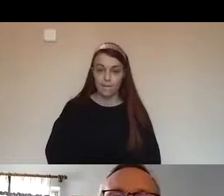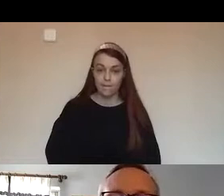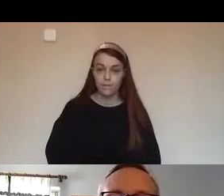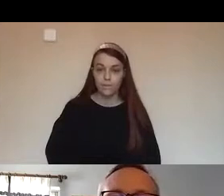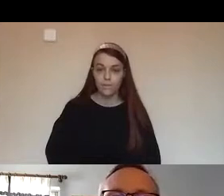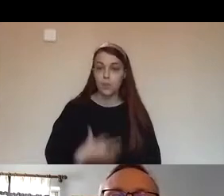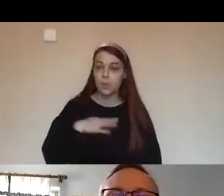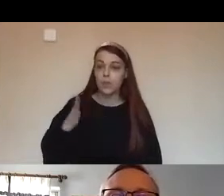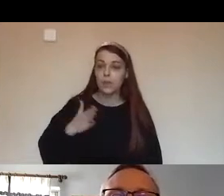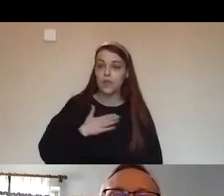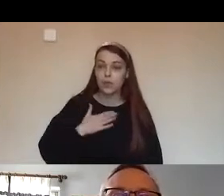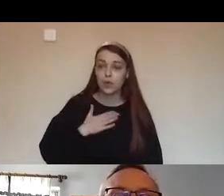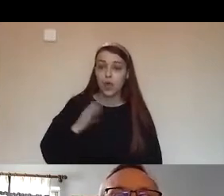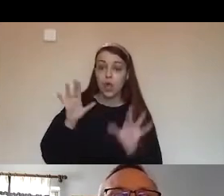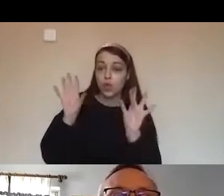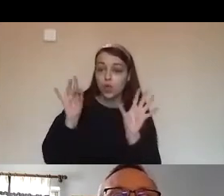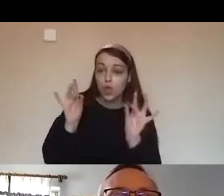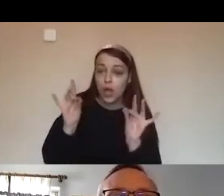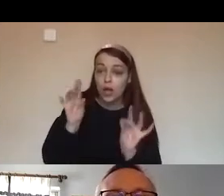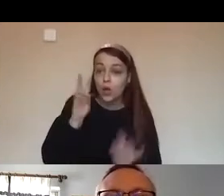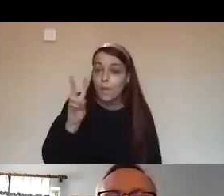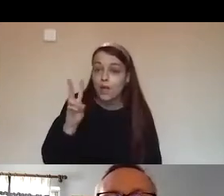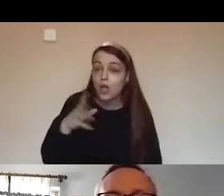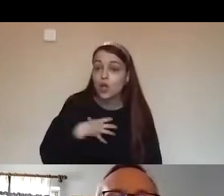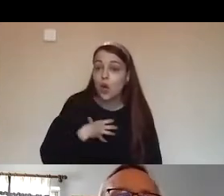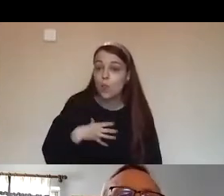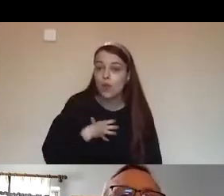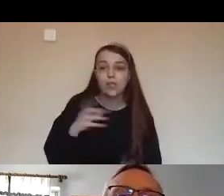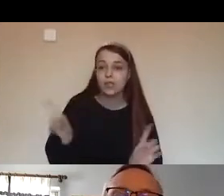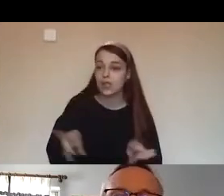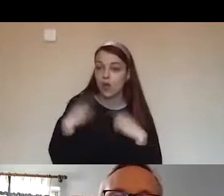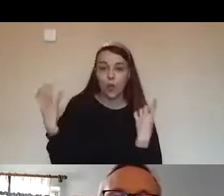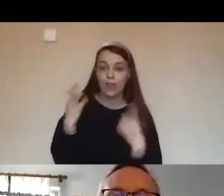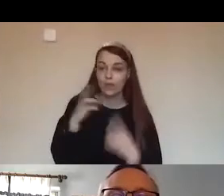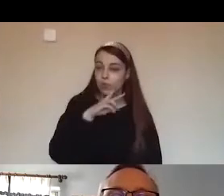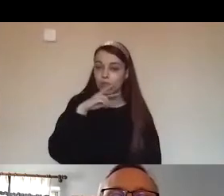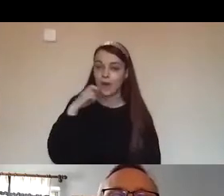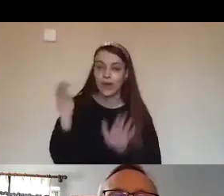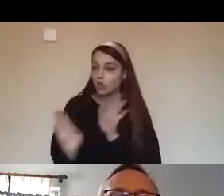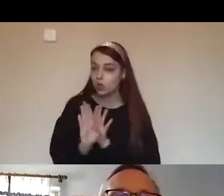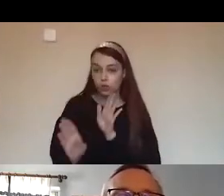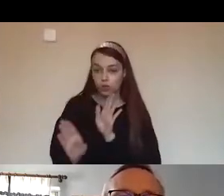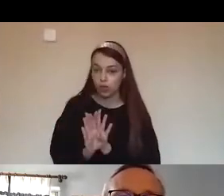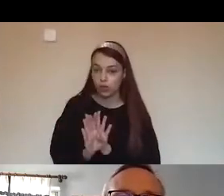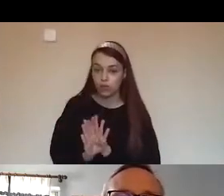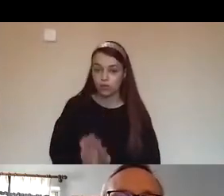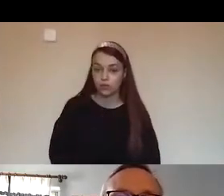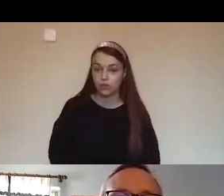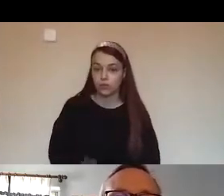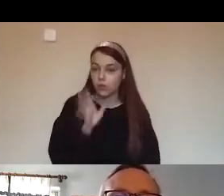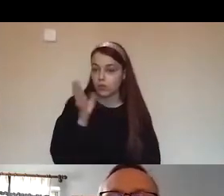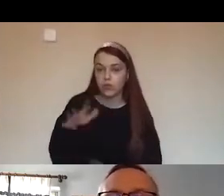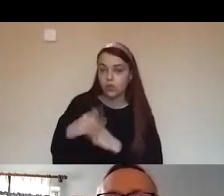cultural intangible, mantener esta autenticidad y este valor de los eventos o de